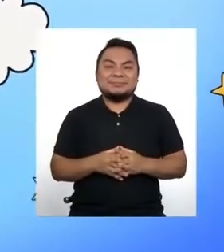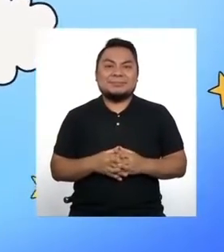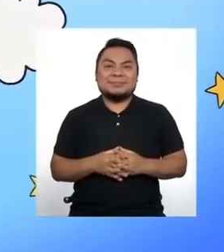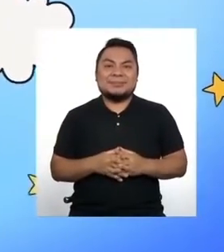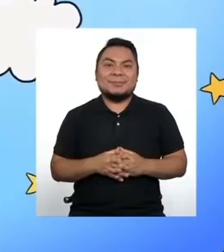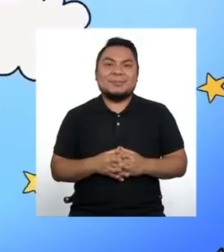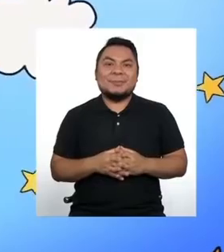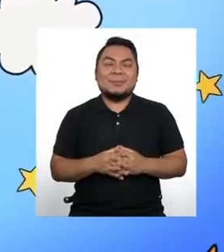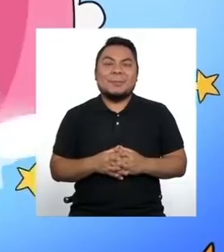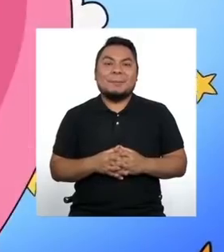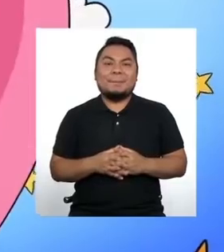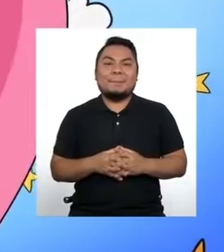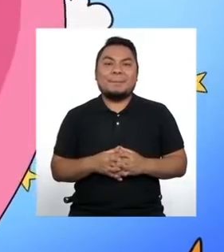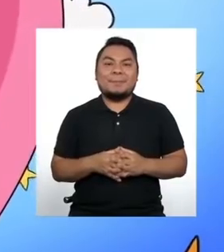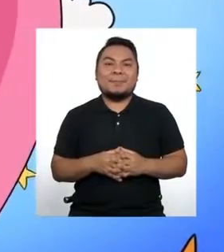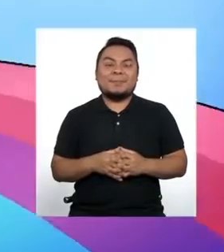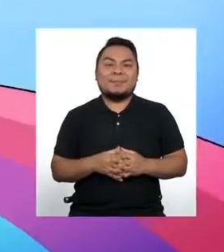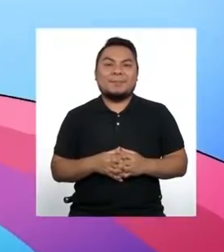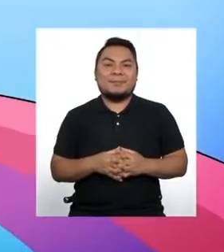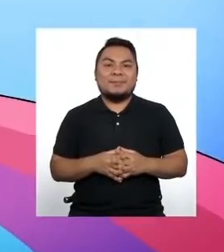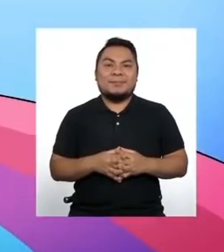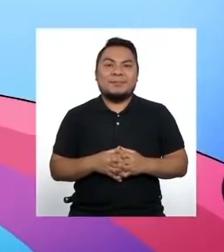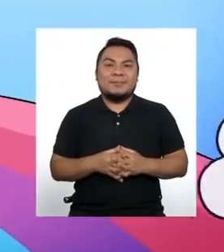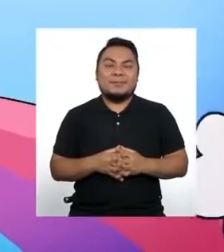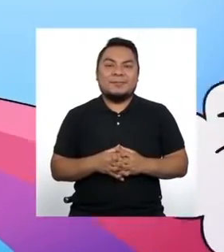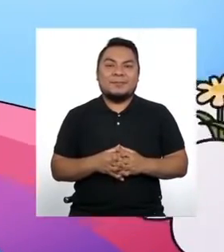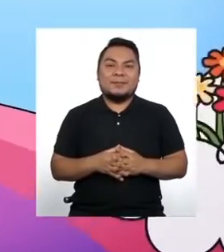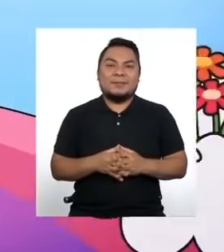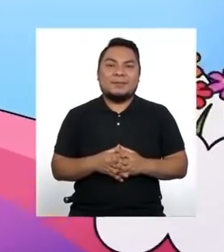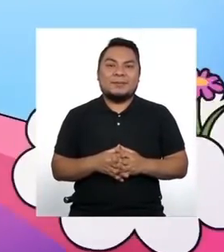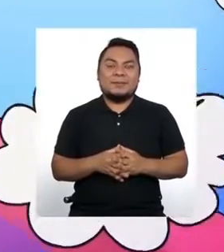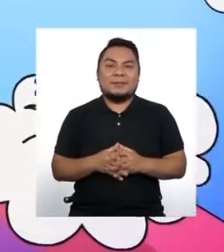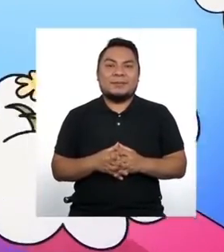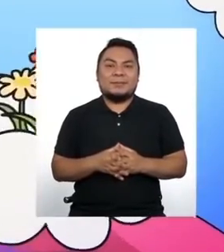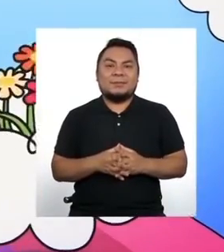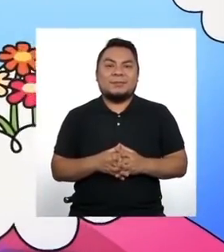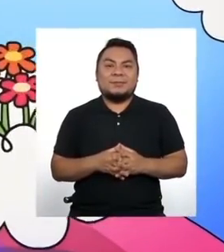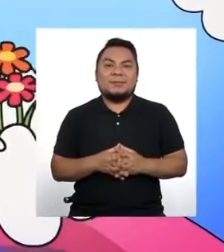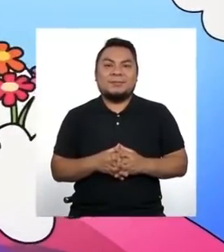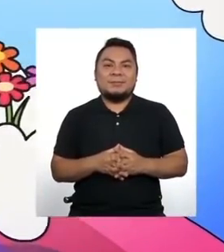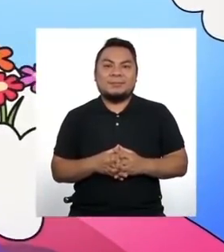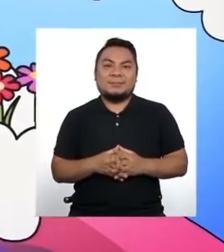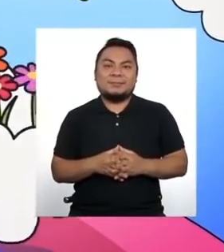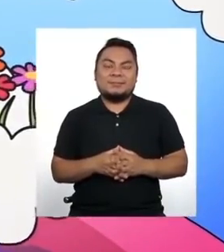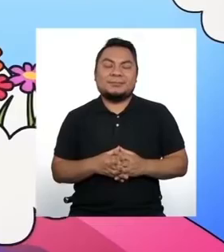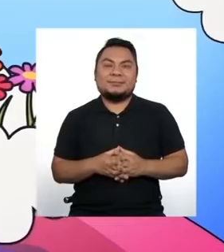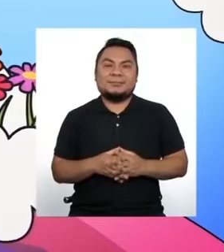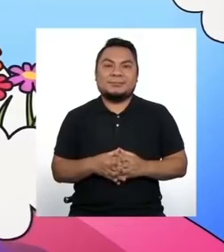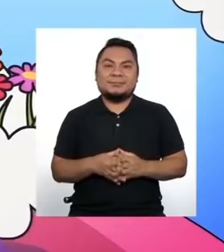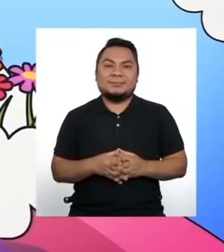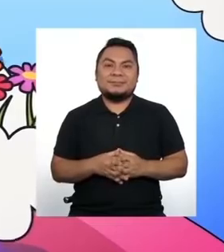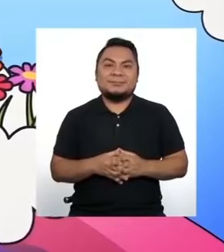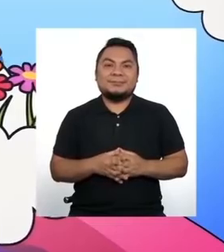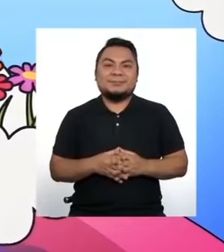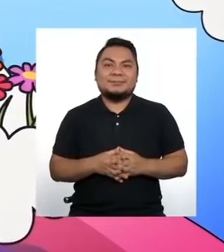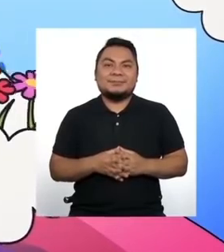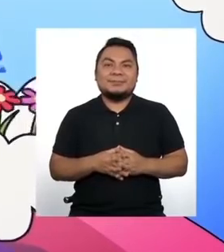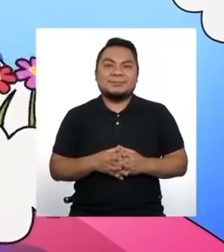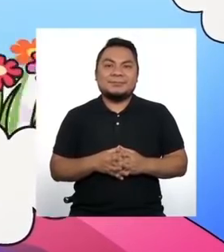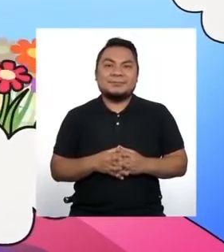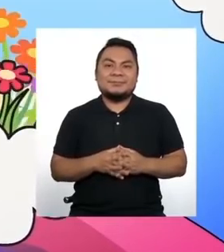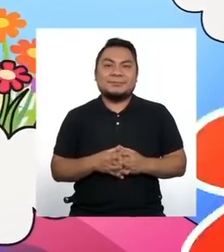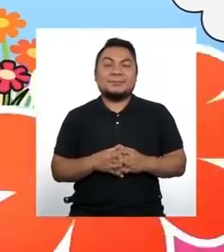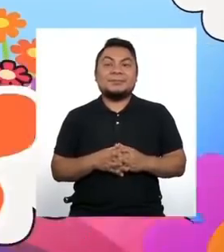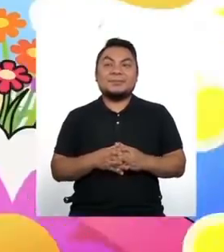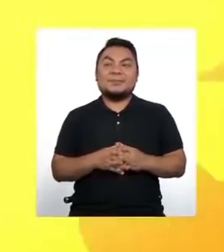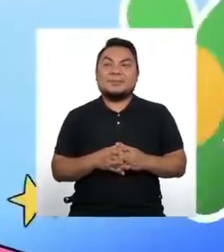percepción táctil y visual mediante la exploración. Coge una caja y su tapa. Haz que tu niña o